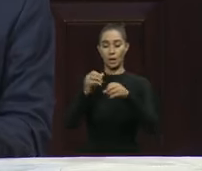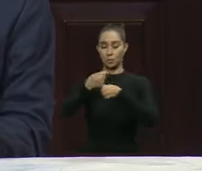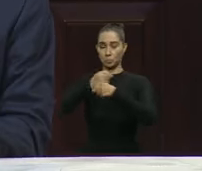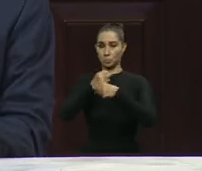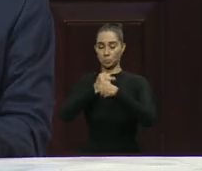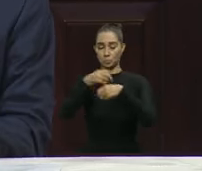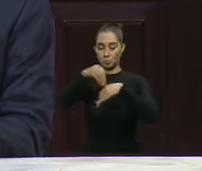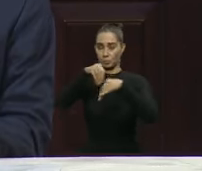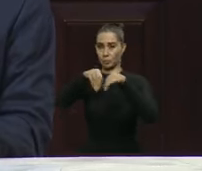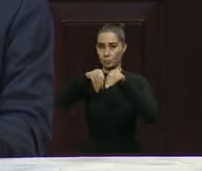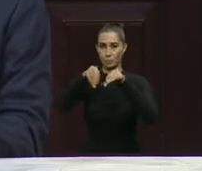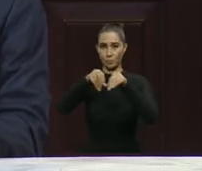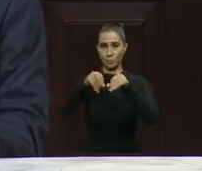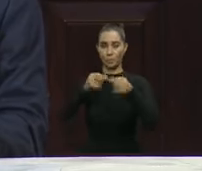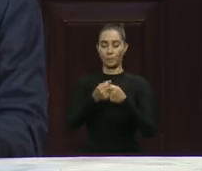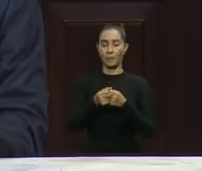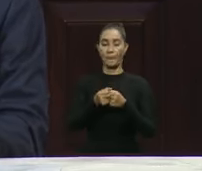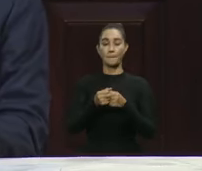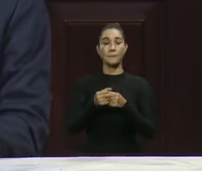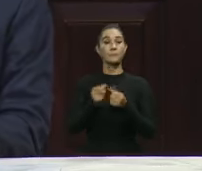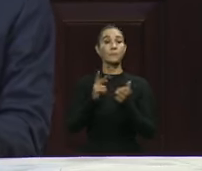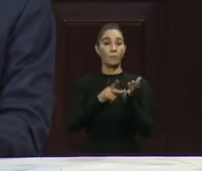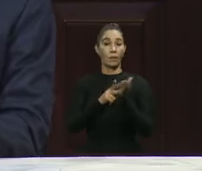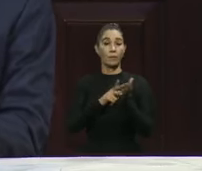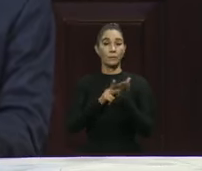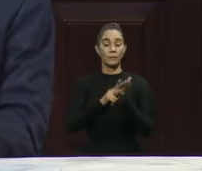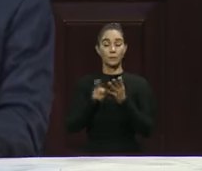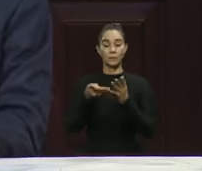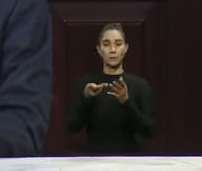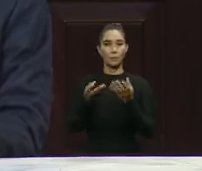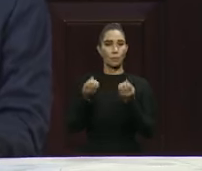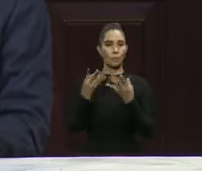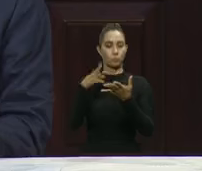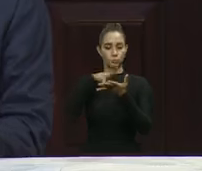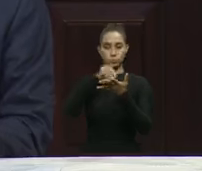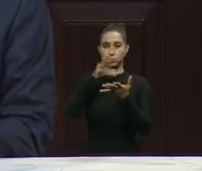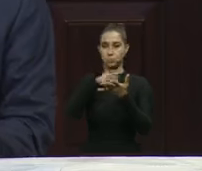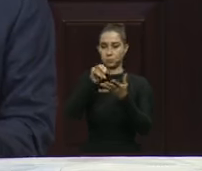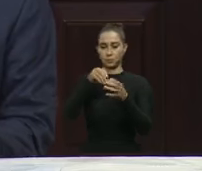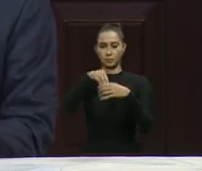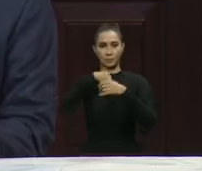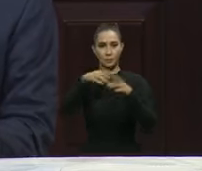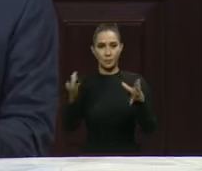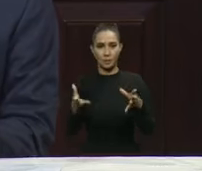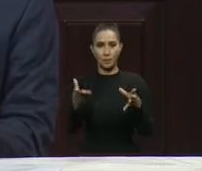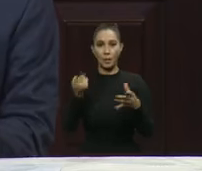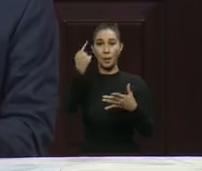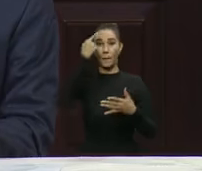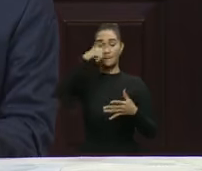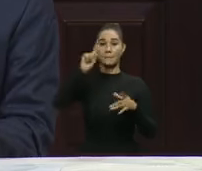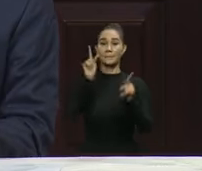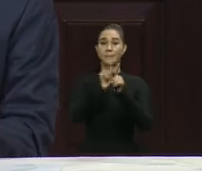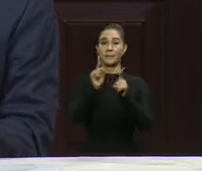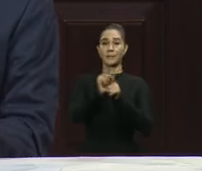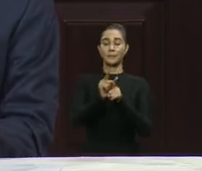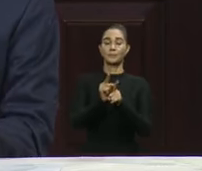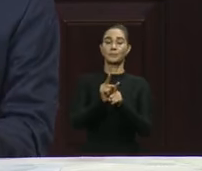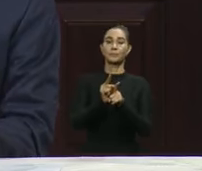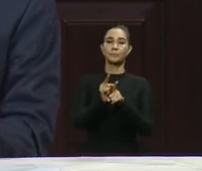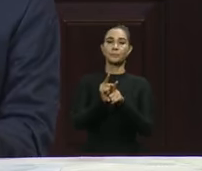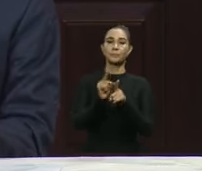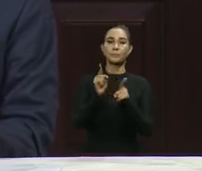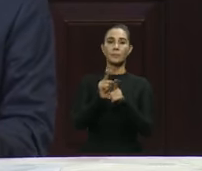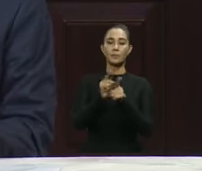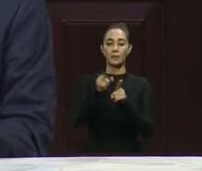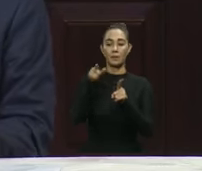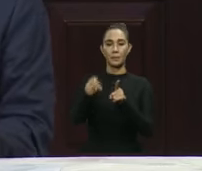dinámico. Es cierto que tenemos una gran producción, pero al mismo tiempo esa producción tiene